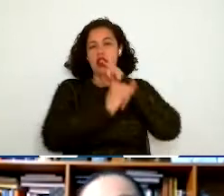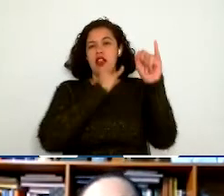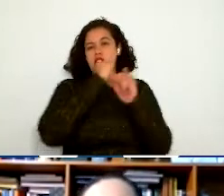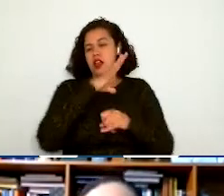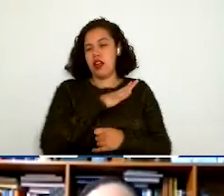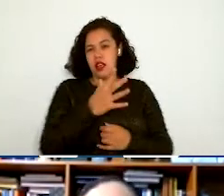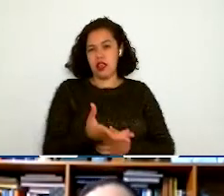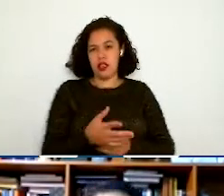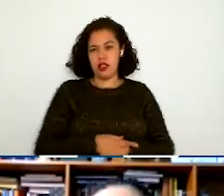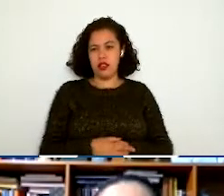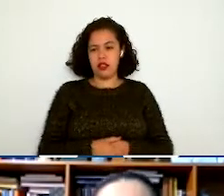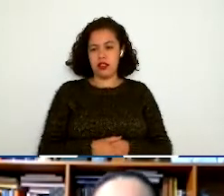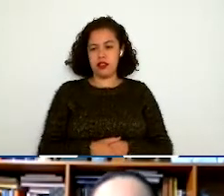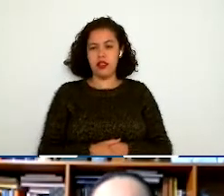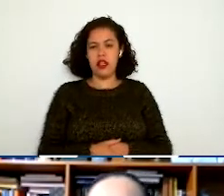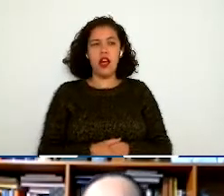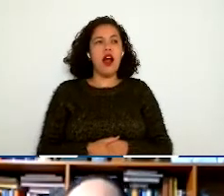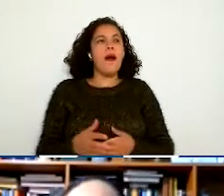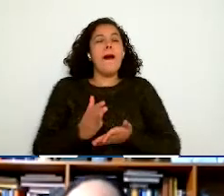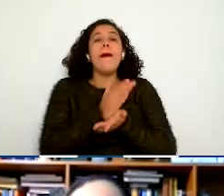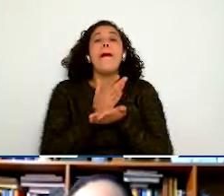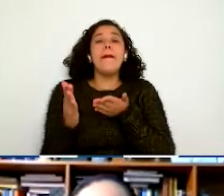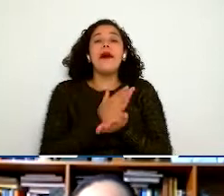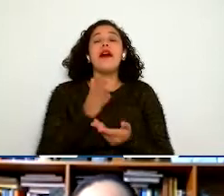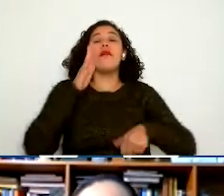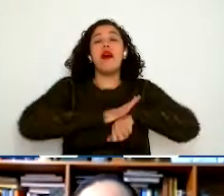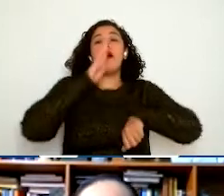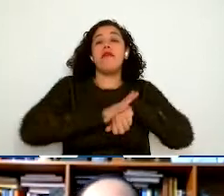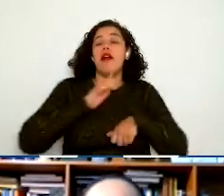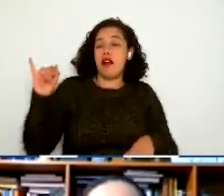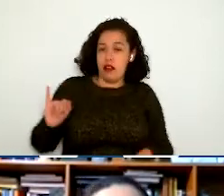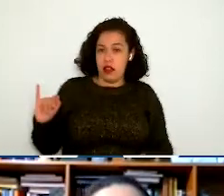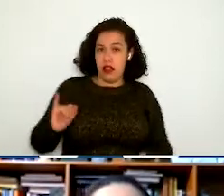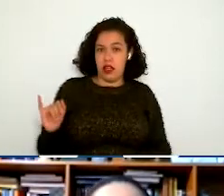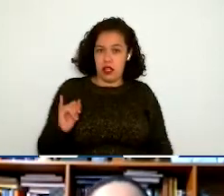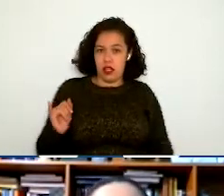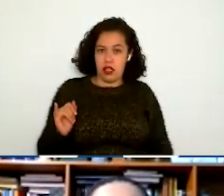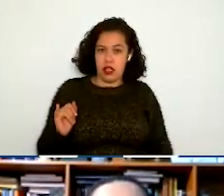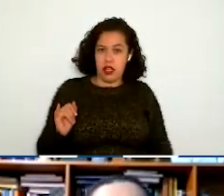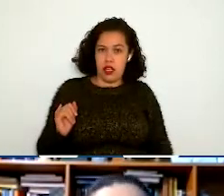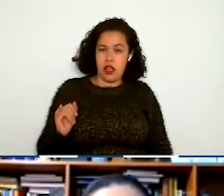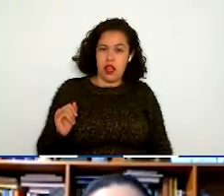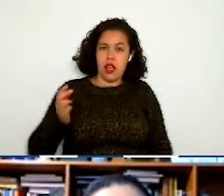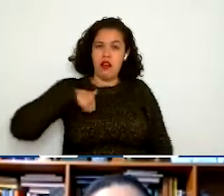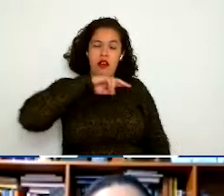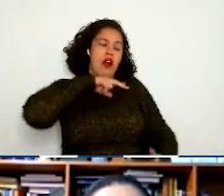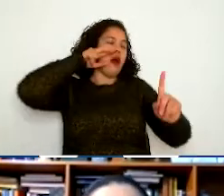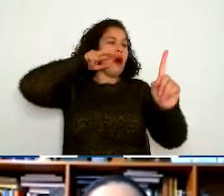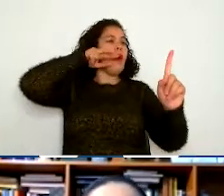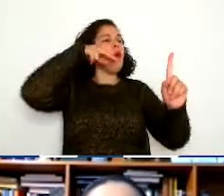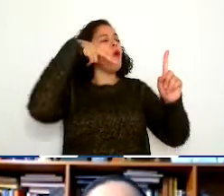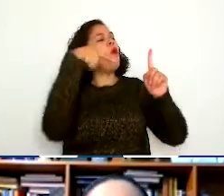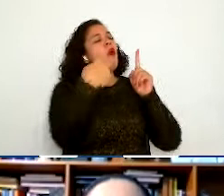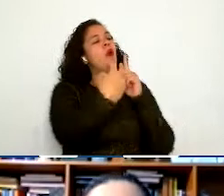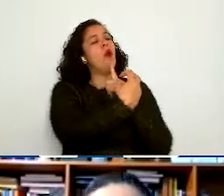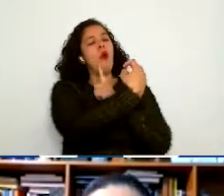sino aquí, además de eso, lo que va a interesar es basarnos en la percepción, en